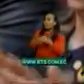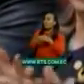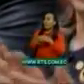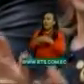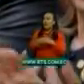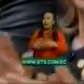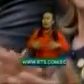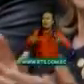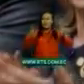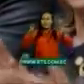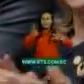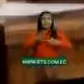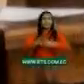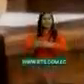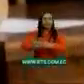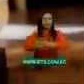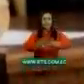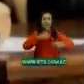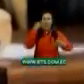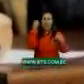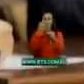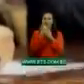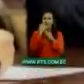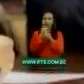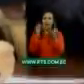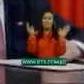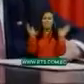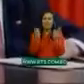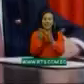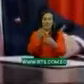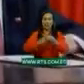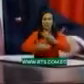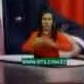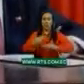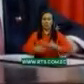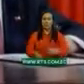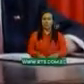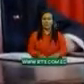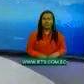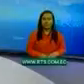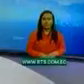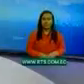materia de cooperación se buscará también trabajar en pequeña minería. Informó Javier Rosero.